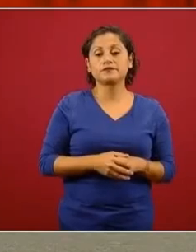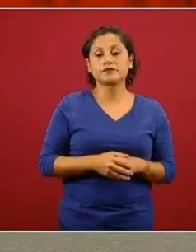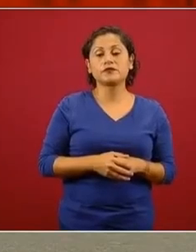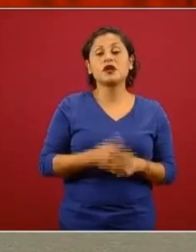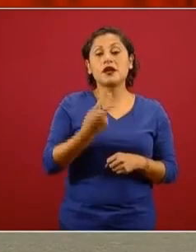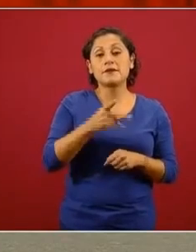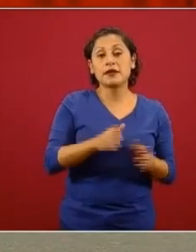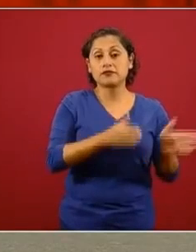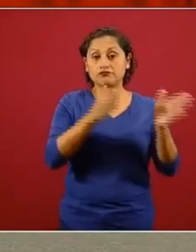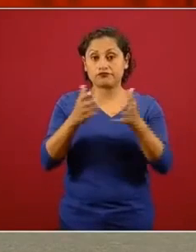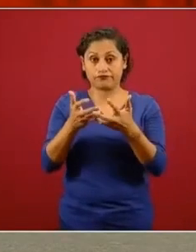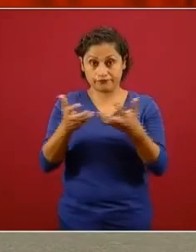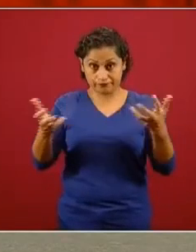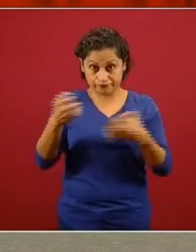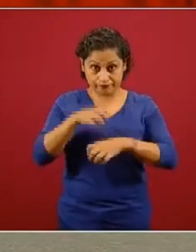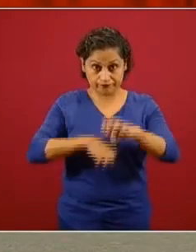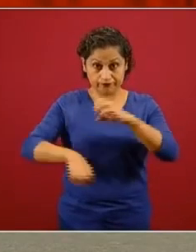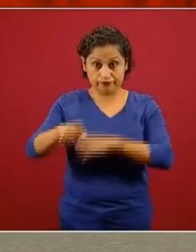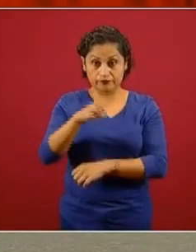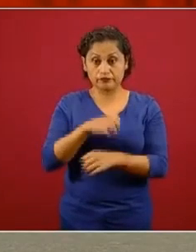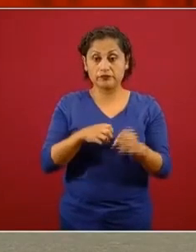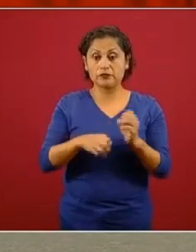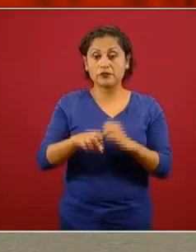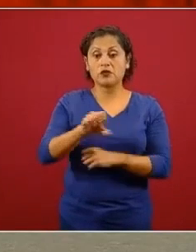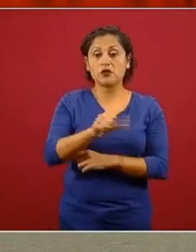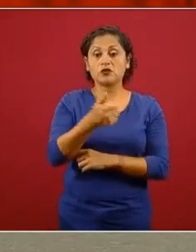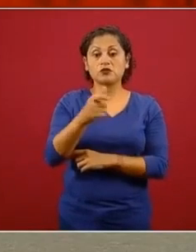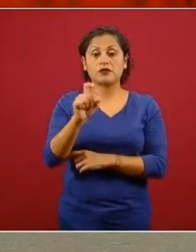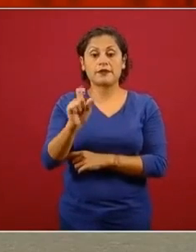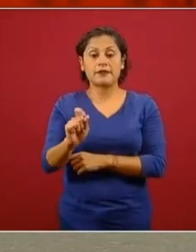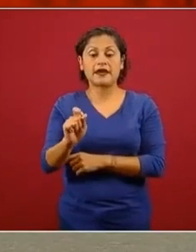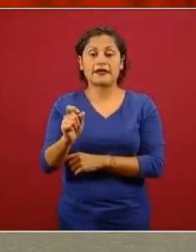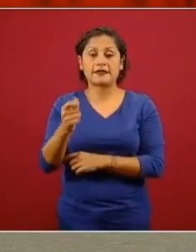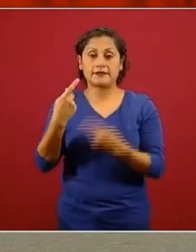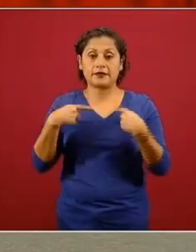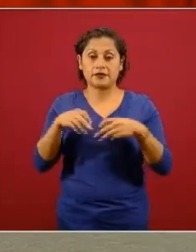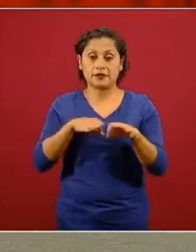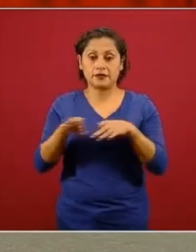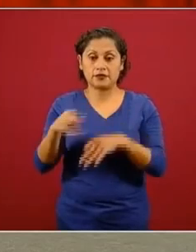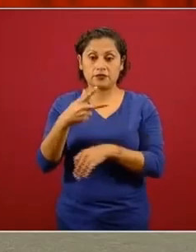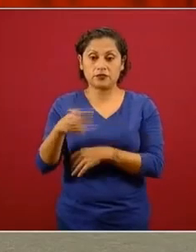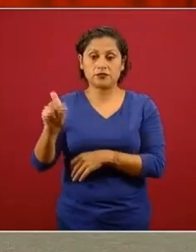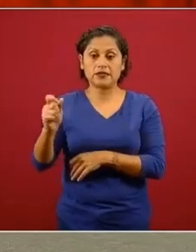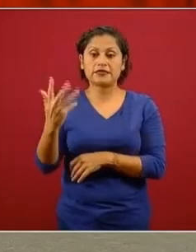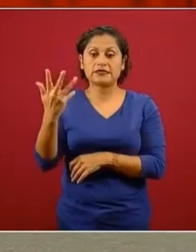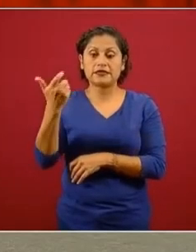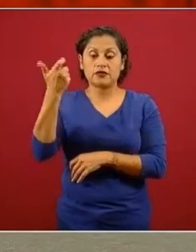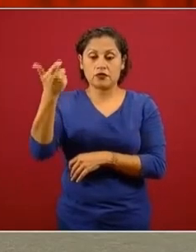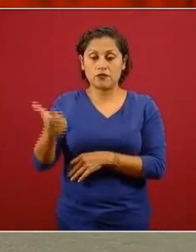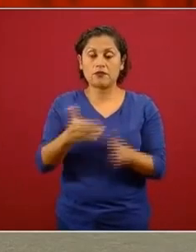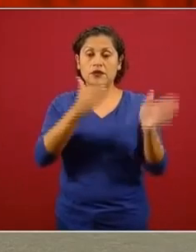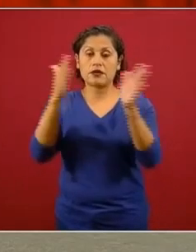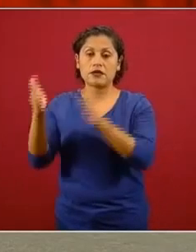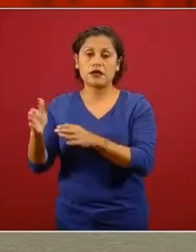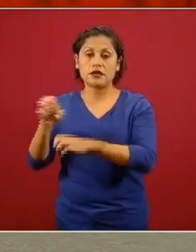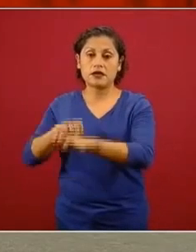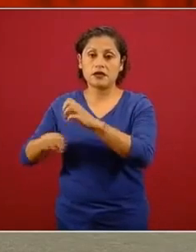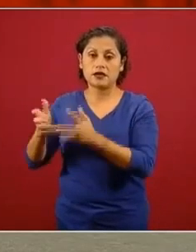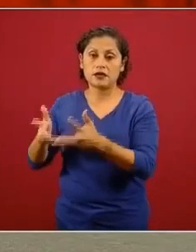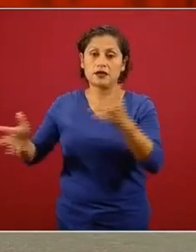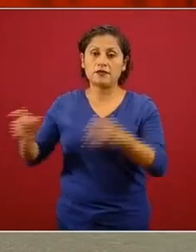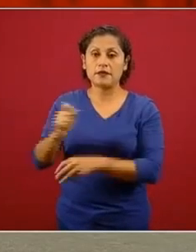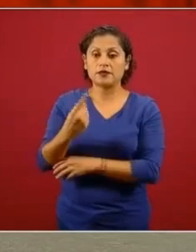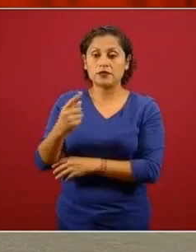11 a 20 empleados, pagarían 835 pesos. Si tienen de 21 a 50 empleados,